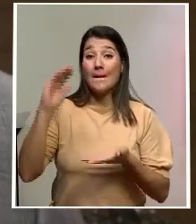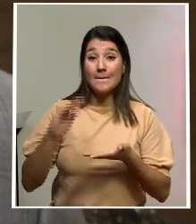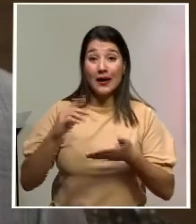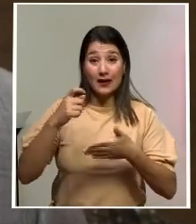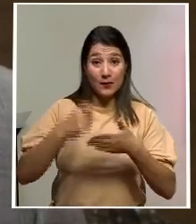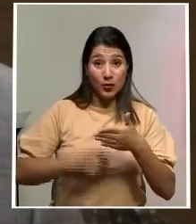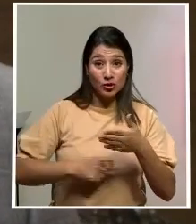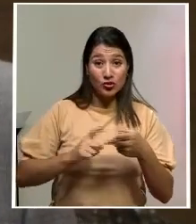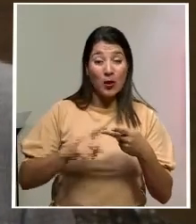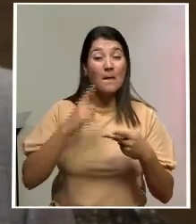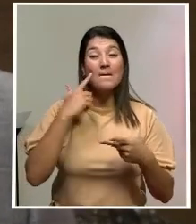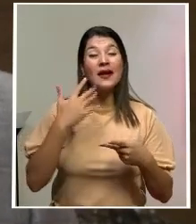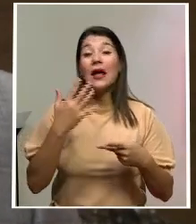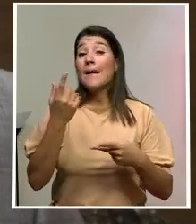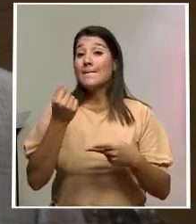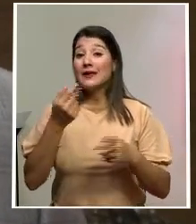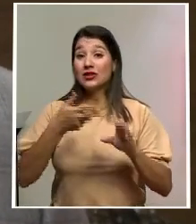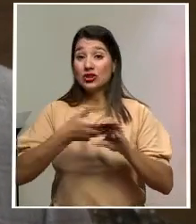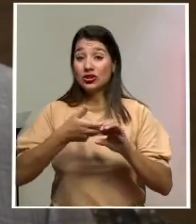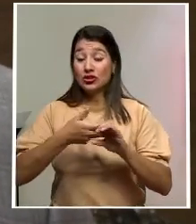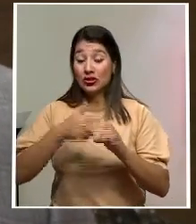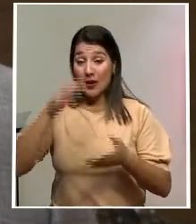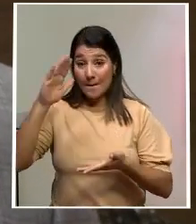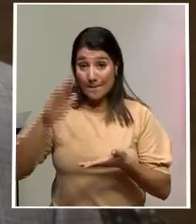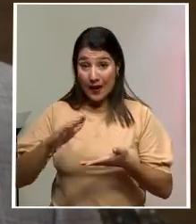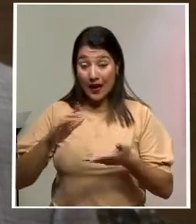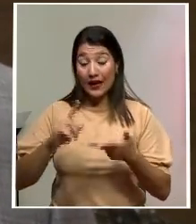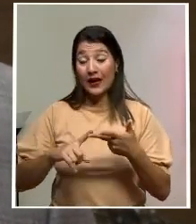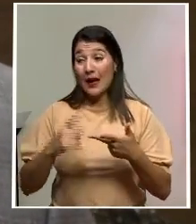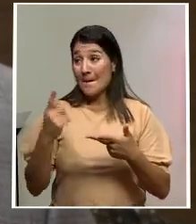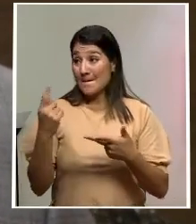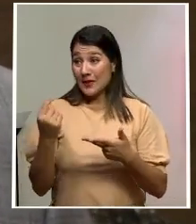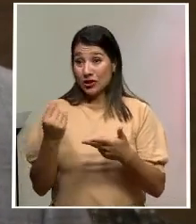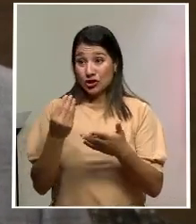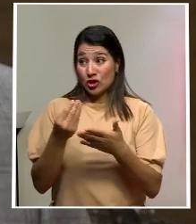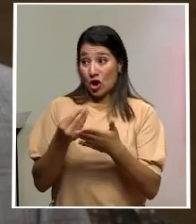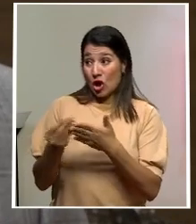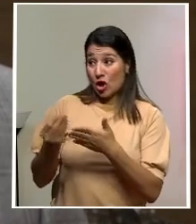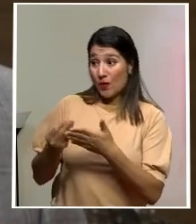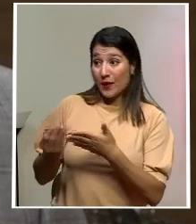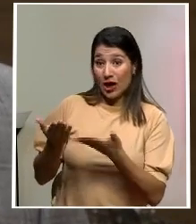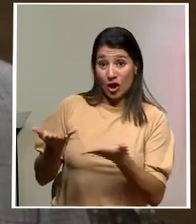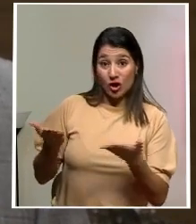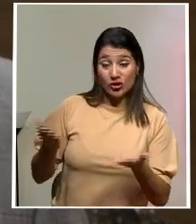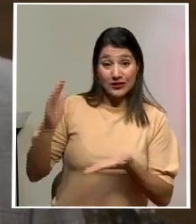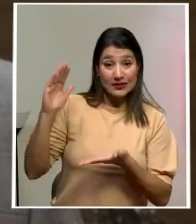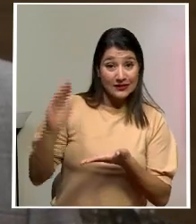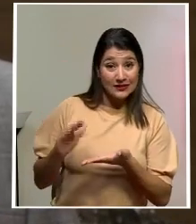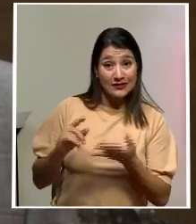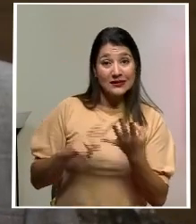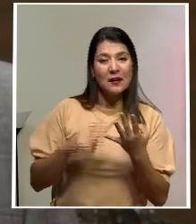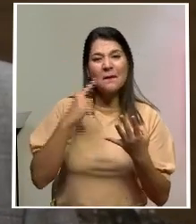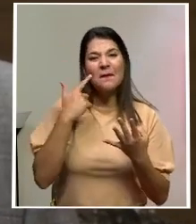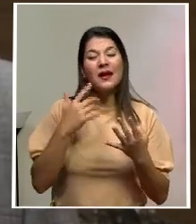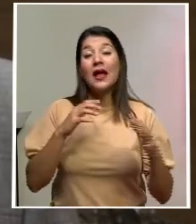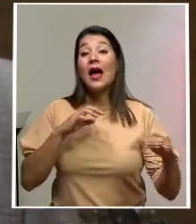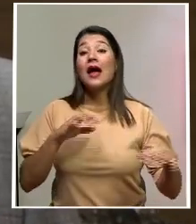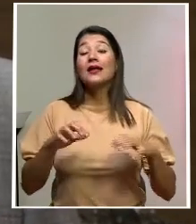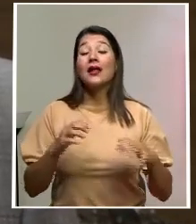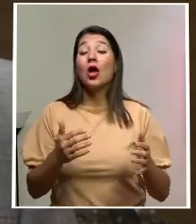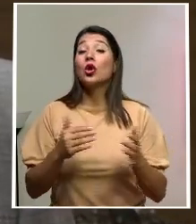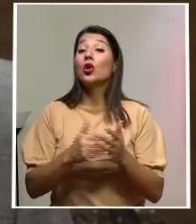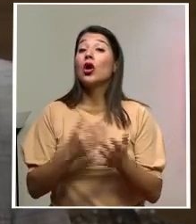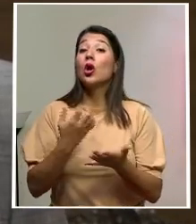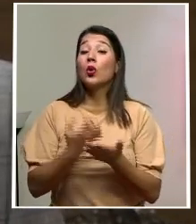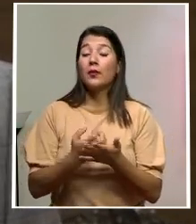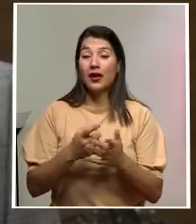combustibles, que baje el costo de la vida, que se pueda reactivar la economía y que se